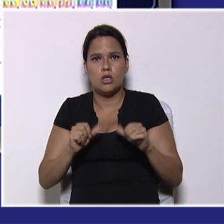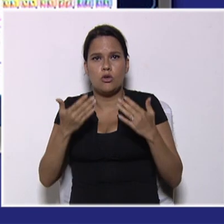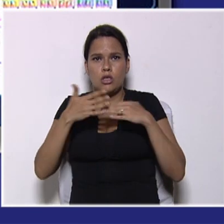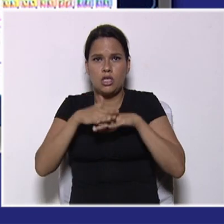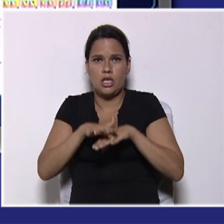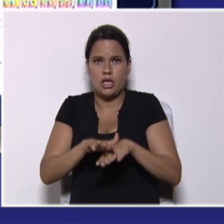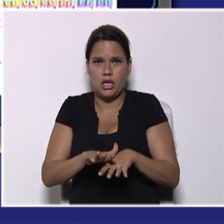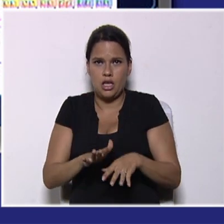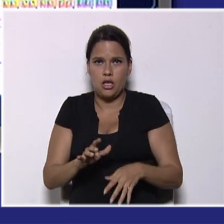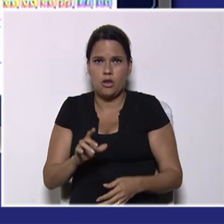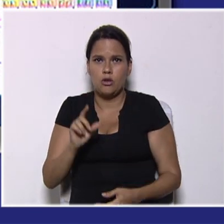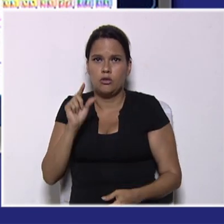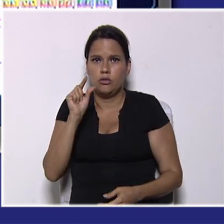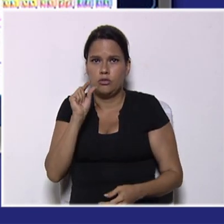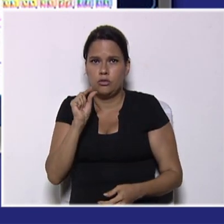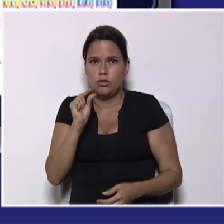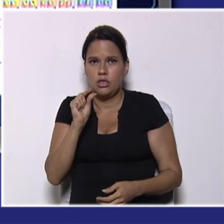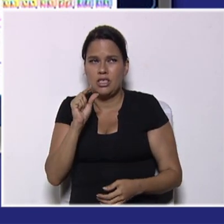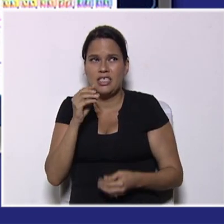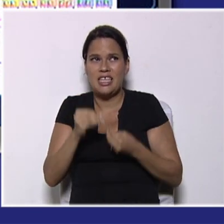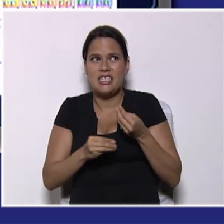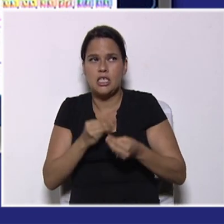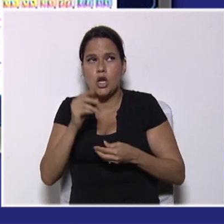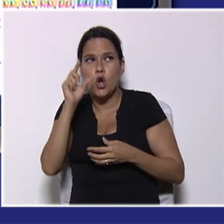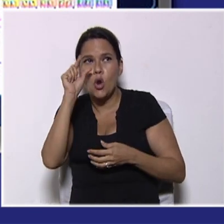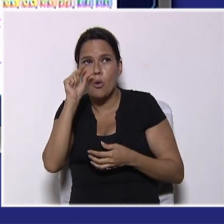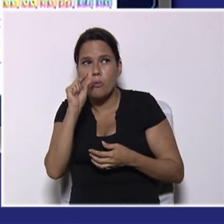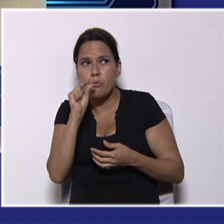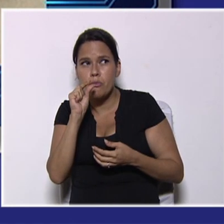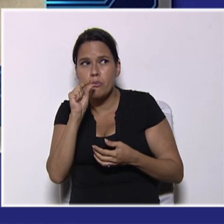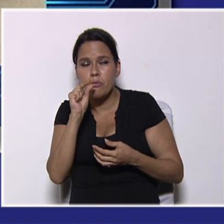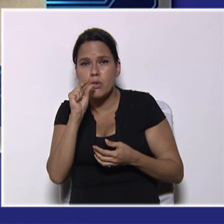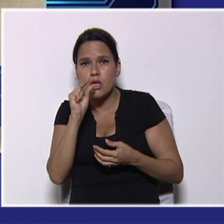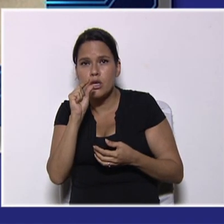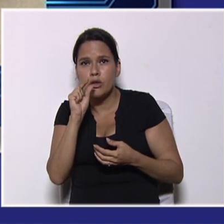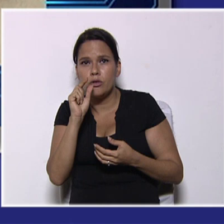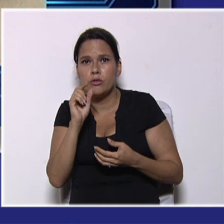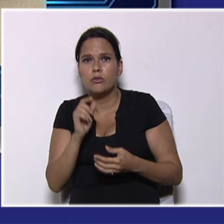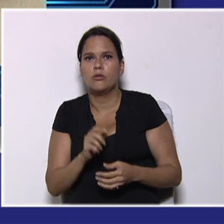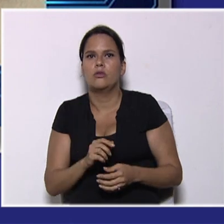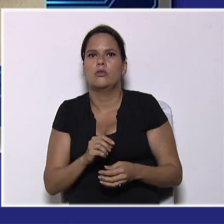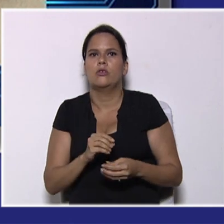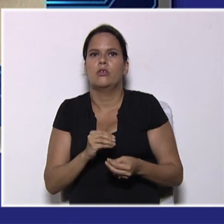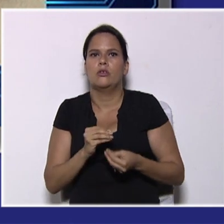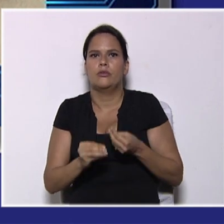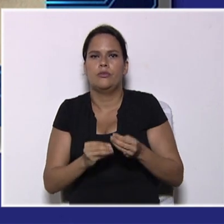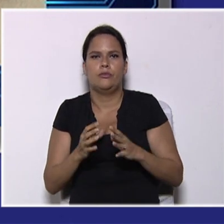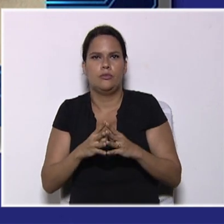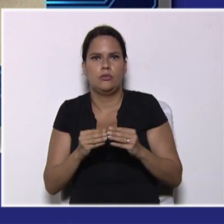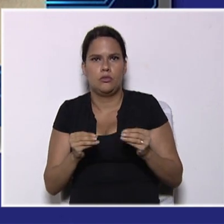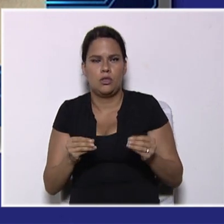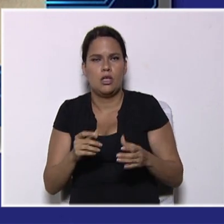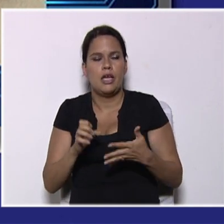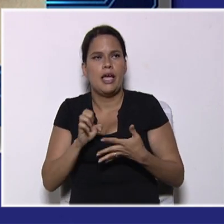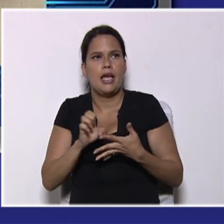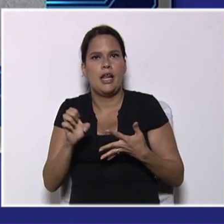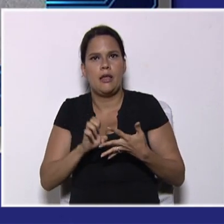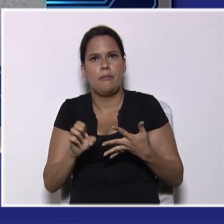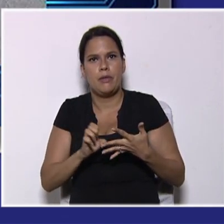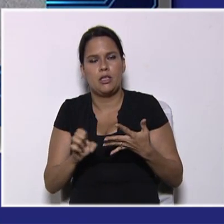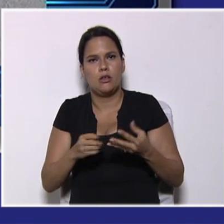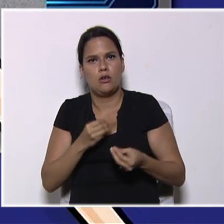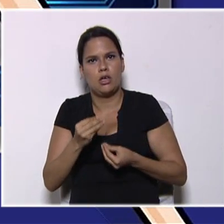desarrollaron los microcontroladores, elemento electrónico con el cual se desarrolla los